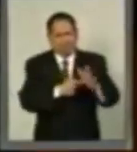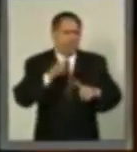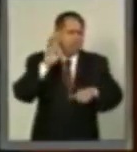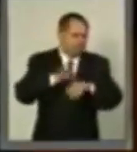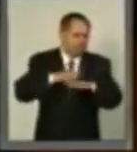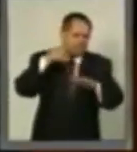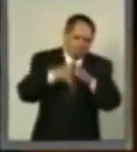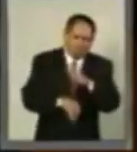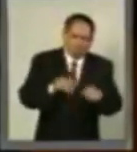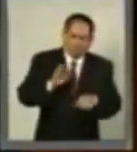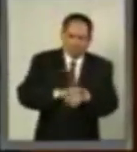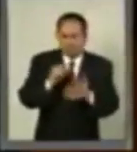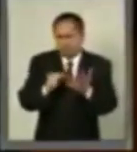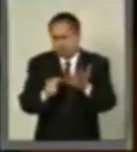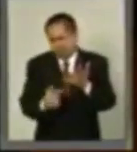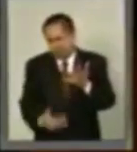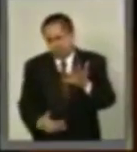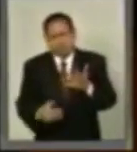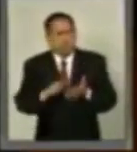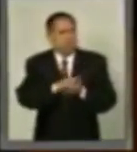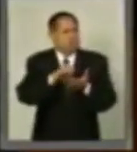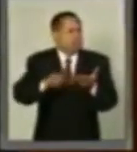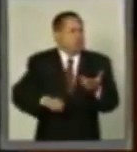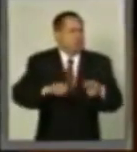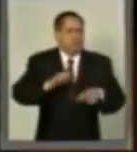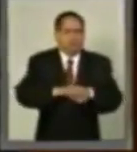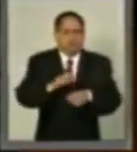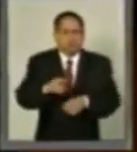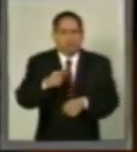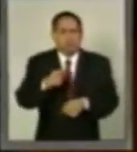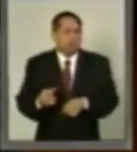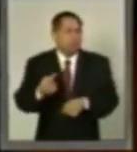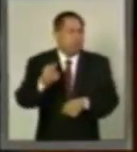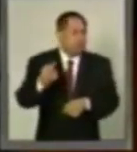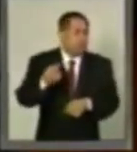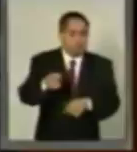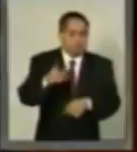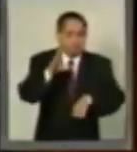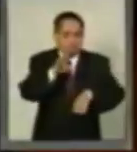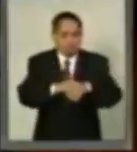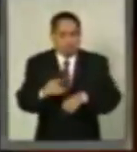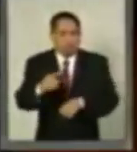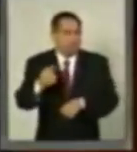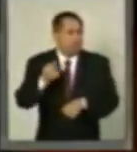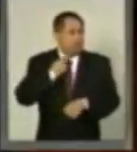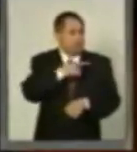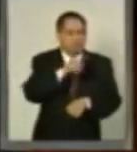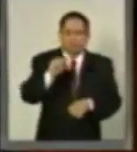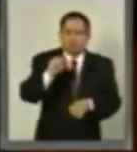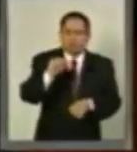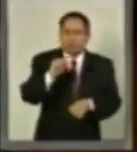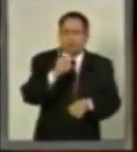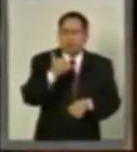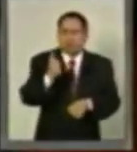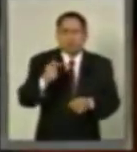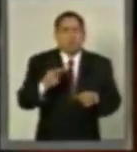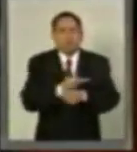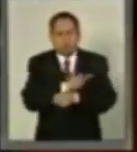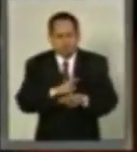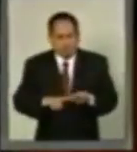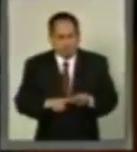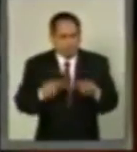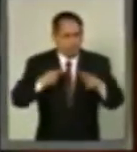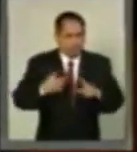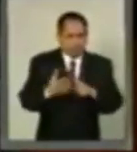más. Está, por ejemplo, las ejecuciones extrajudiciales de Tlatlaya y Tanuato, la